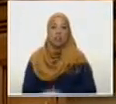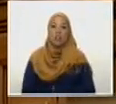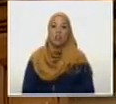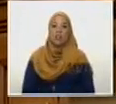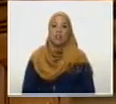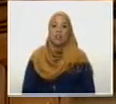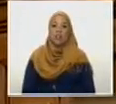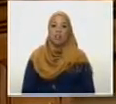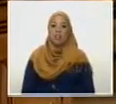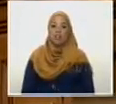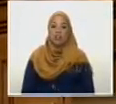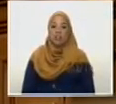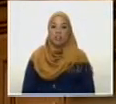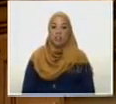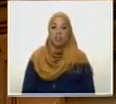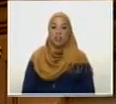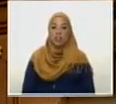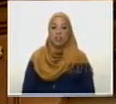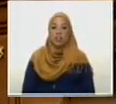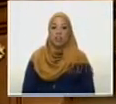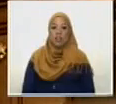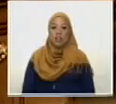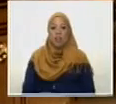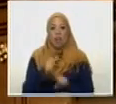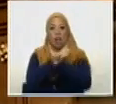yo quiero parafrasear